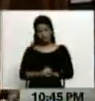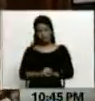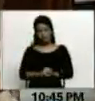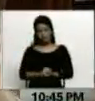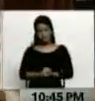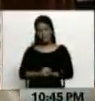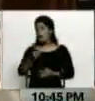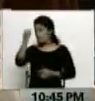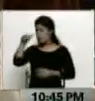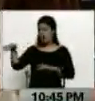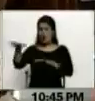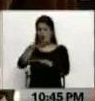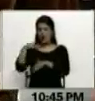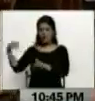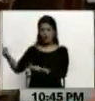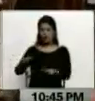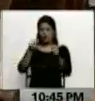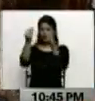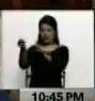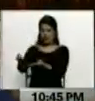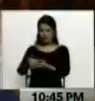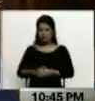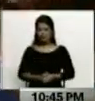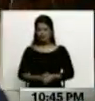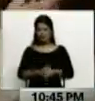comandante en nombre de nuestro